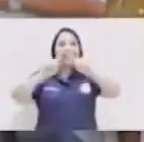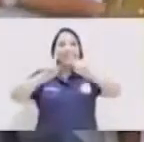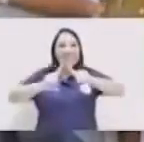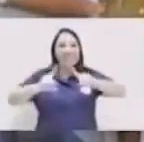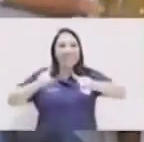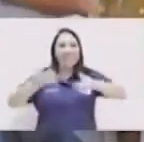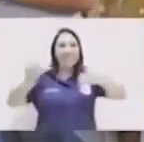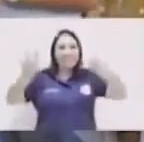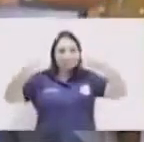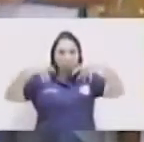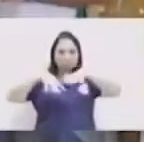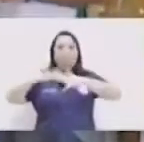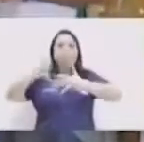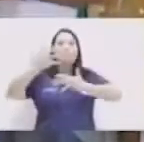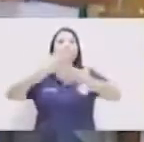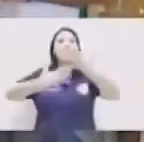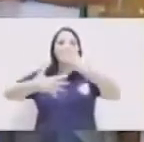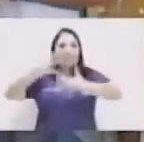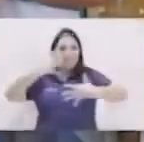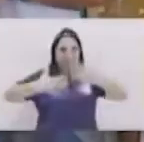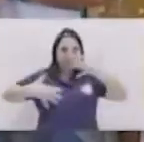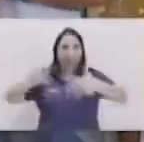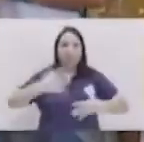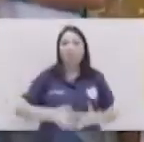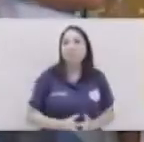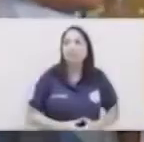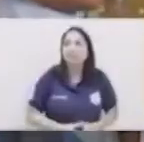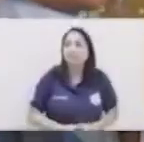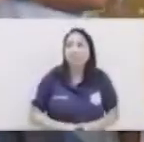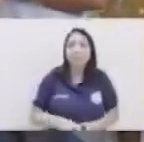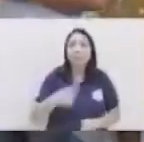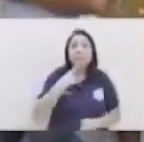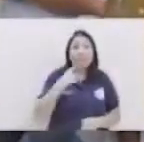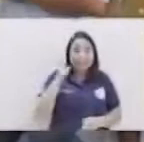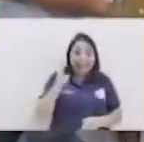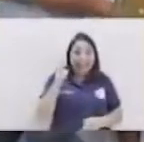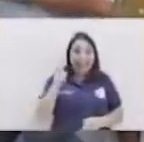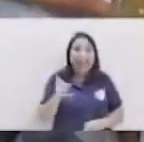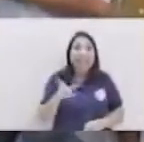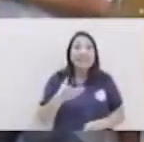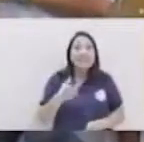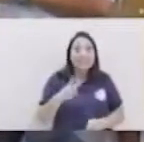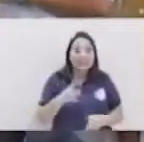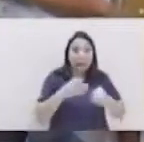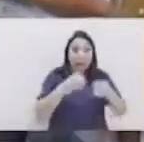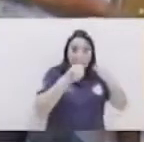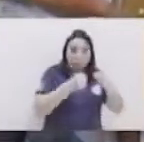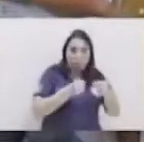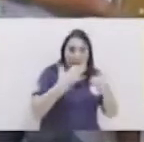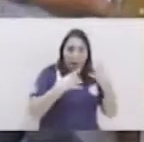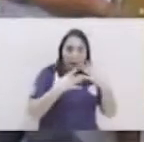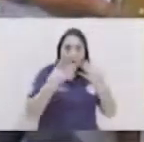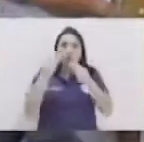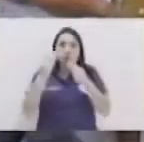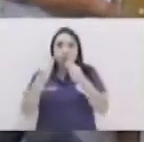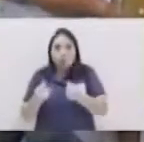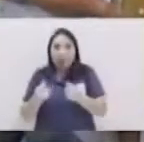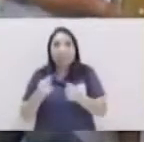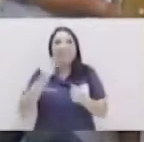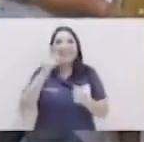de combinaciones, ¿verdad? Exactamente, entonces la tonalidad va a ser la misma, no importando con qué pigmento lo